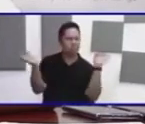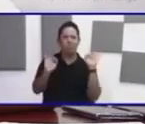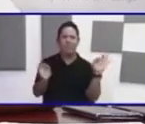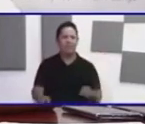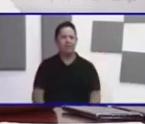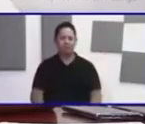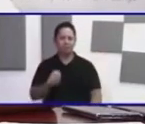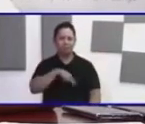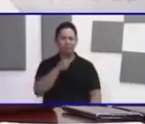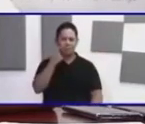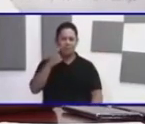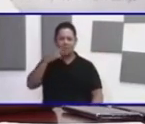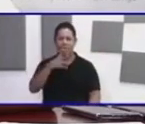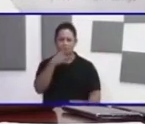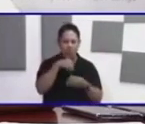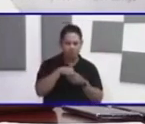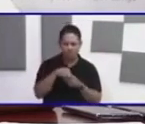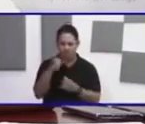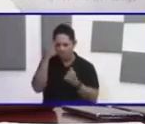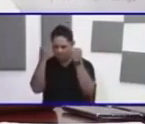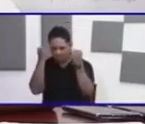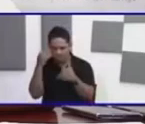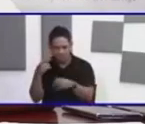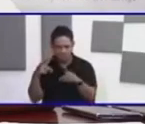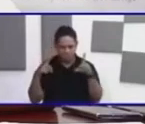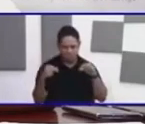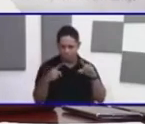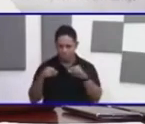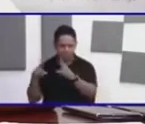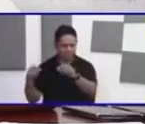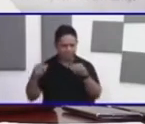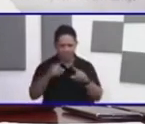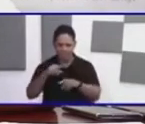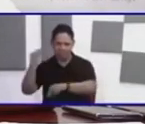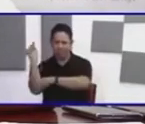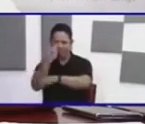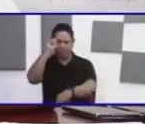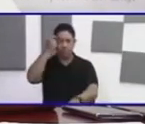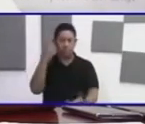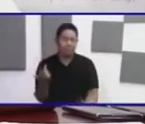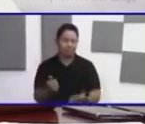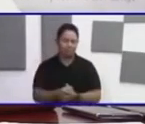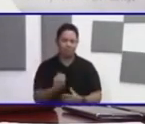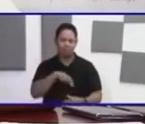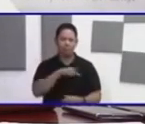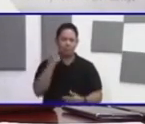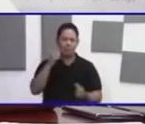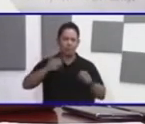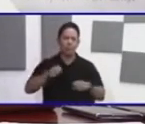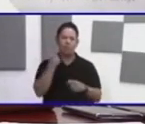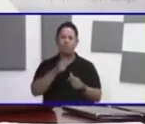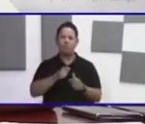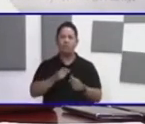por cuestiones de chismes y de tratar de enlodar la gestión del gobierno, tener la posibilidad de que medios nacionales